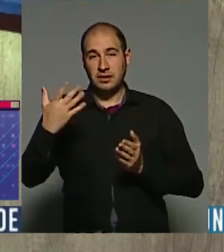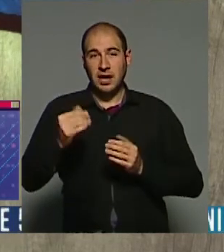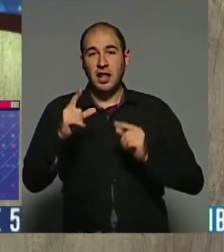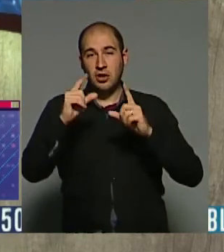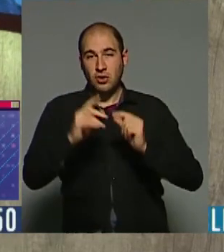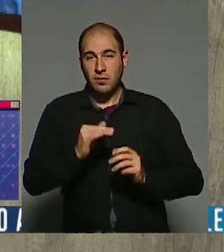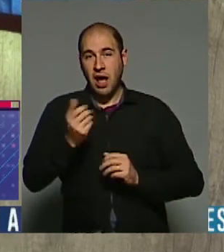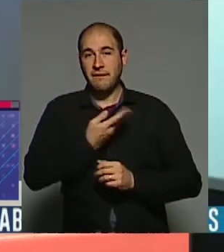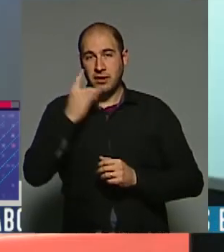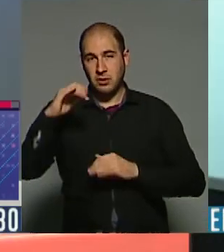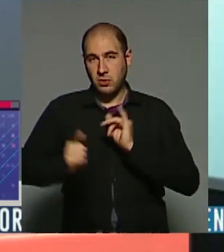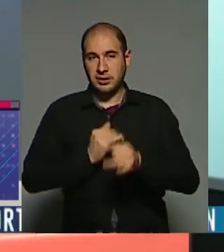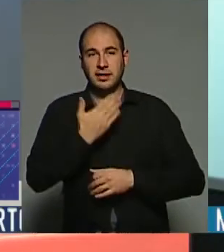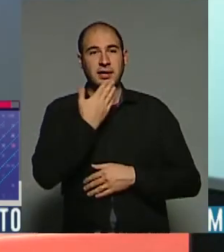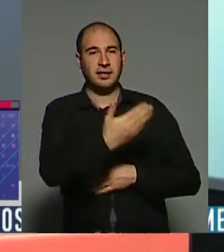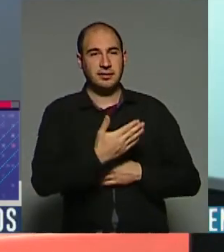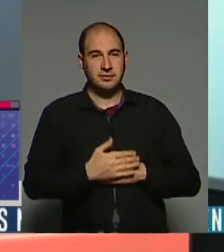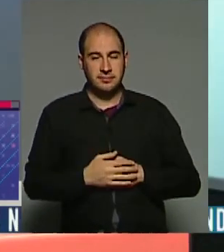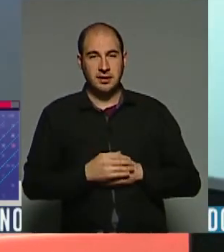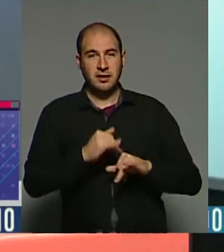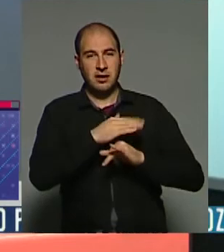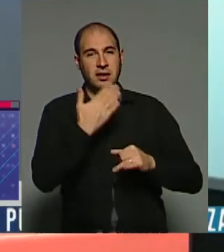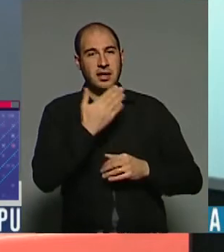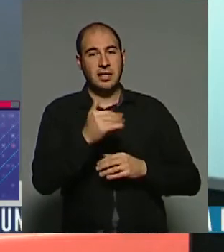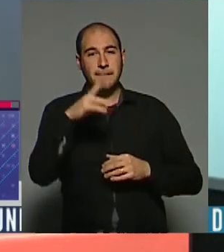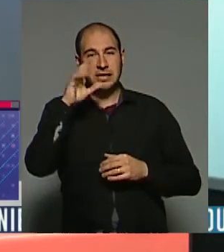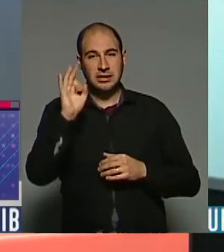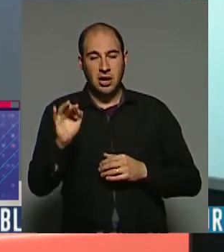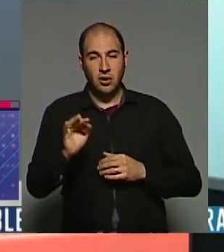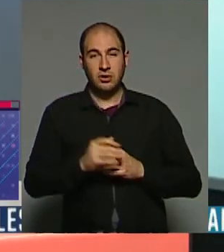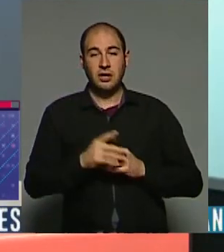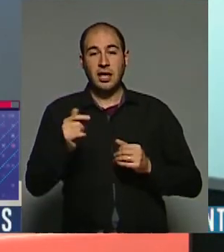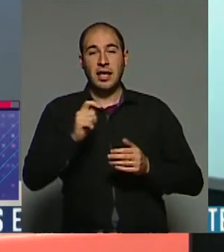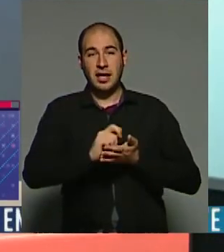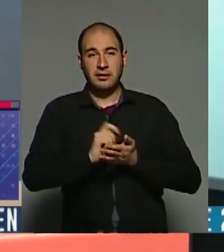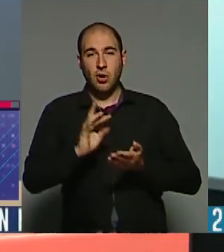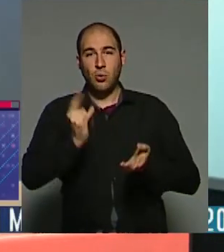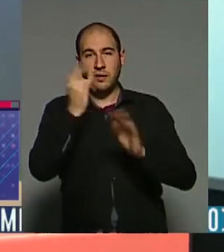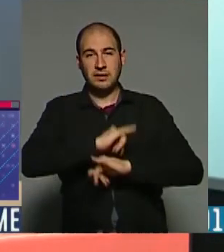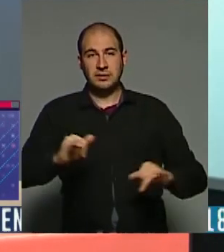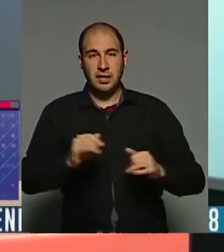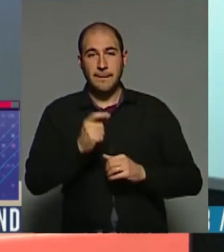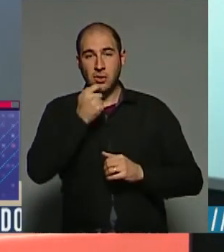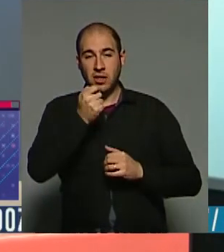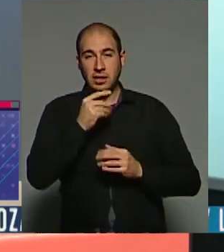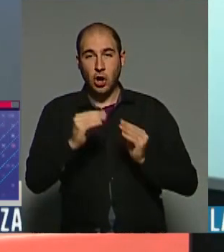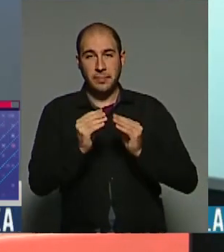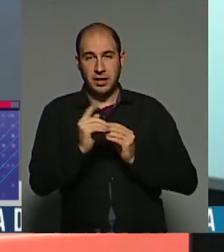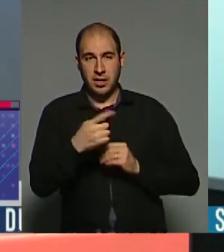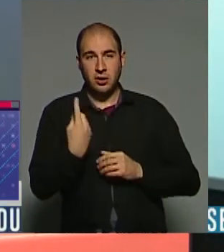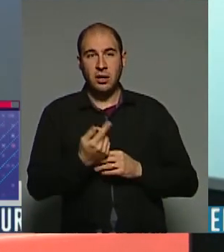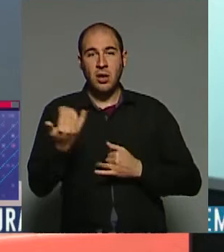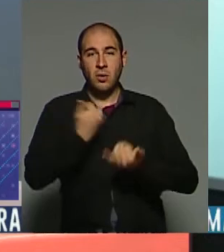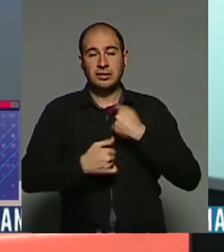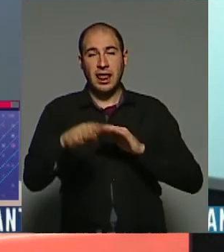números que nos da la AFIP. Bueno, muchísimas gracias Marcelo por la información, Marcelo Ríos de la redacción de Unidiversidad, periodista, compañero nuestro,